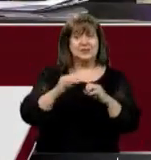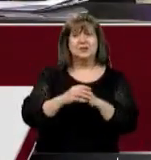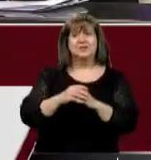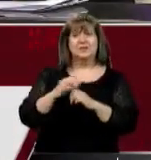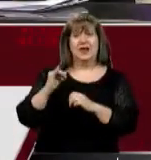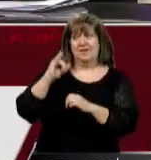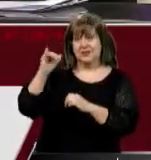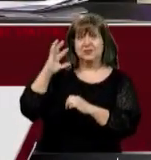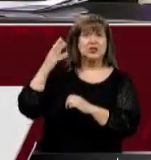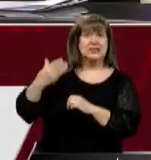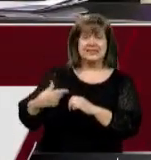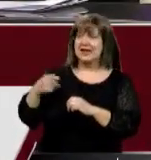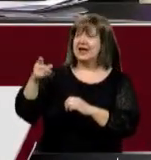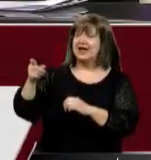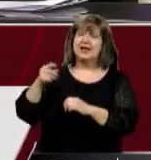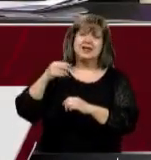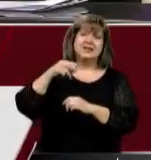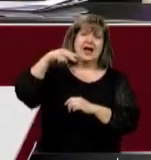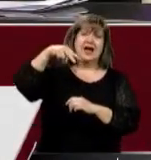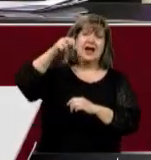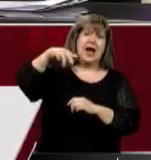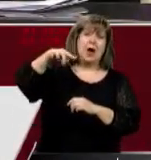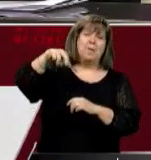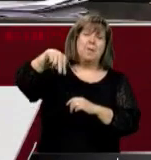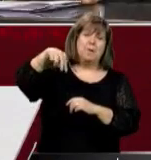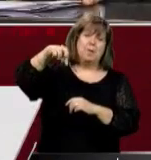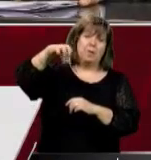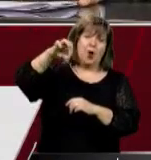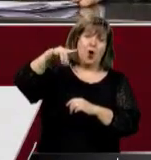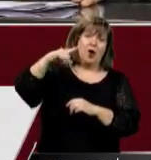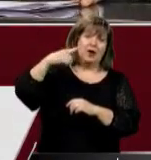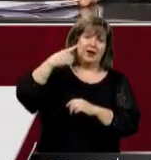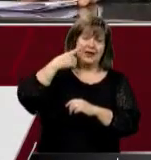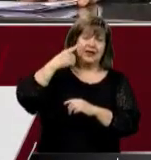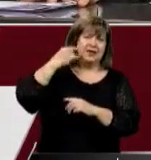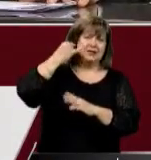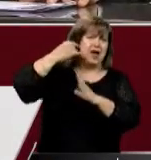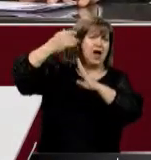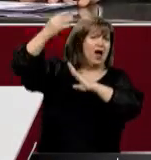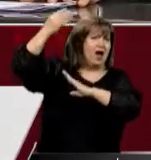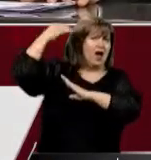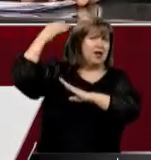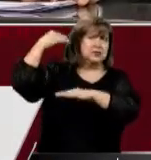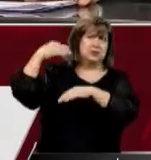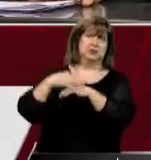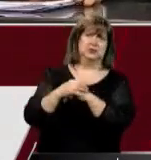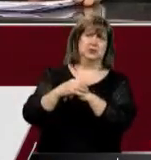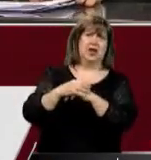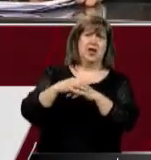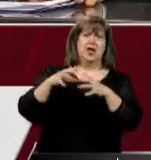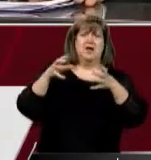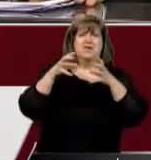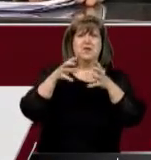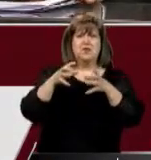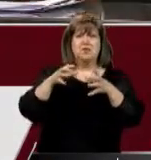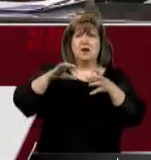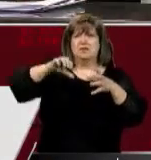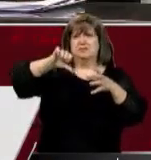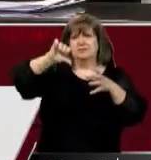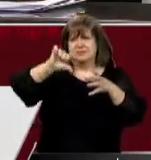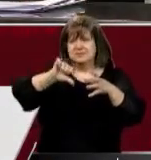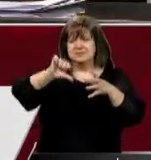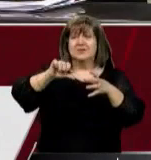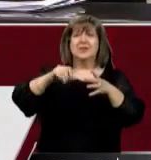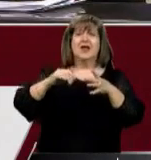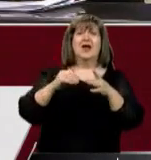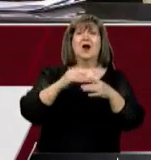Sí. El Napoli venía de no estar pasando un buen momento en la década anterior. Llegó a jugar en la tercera división, o sea, se había ido lejos